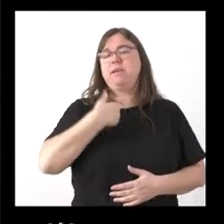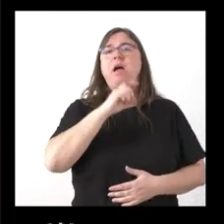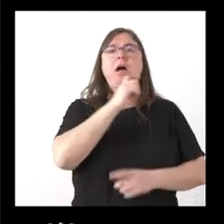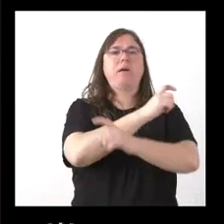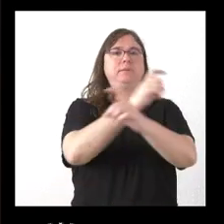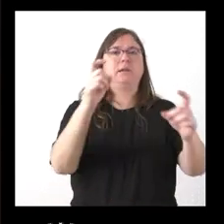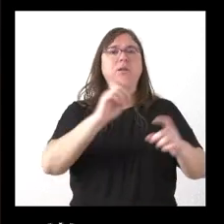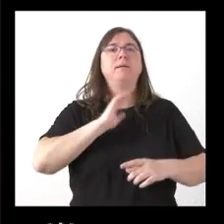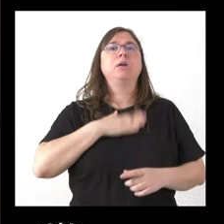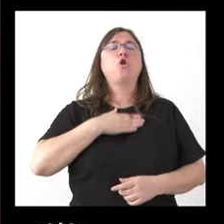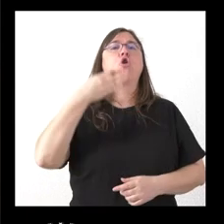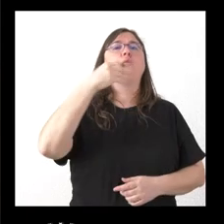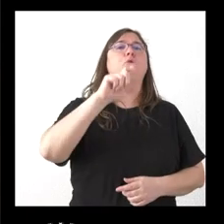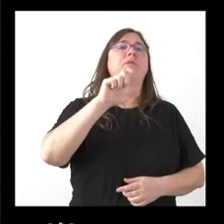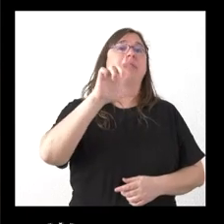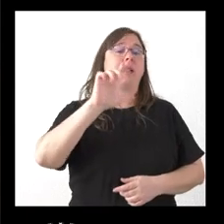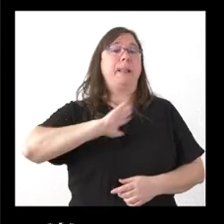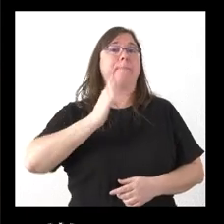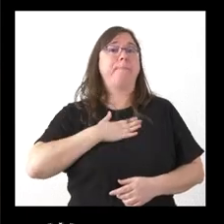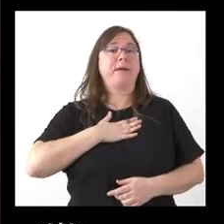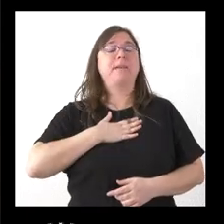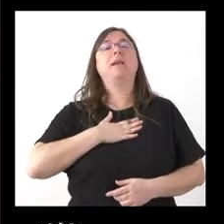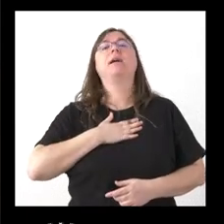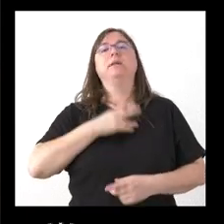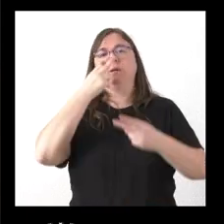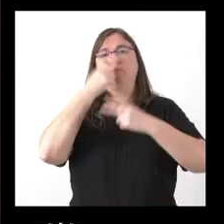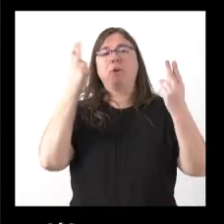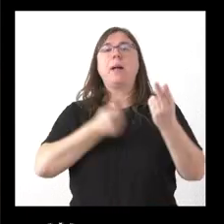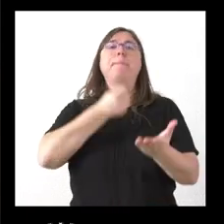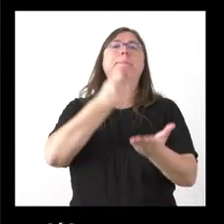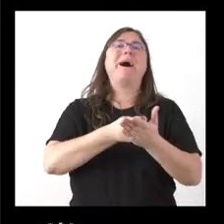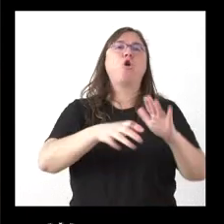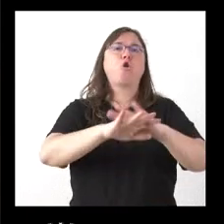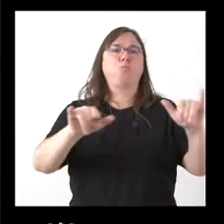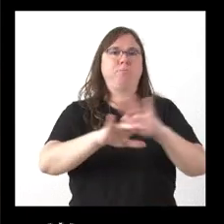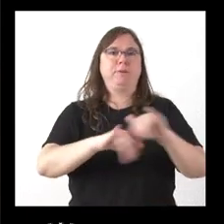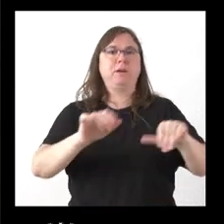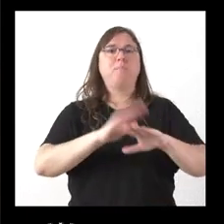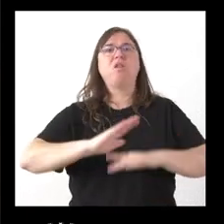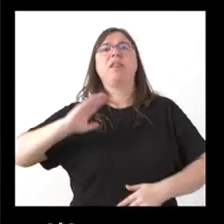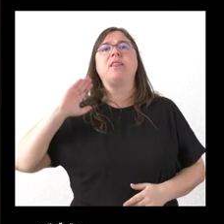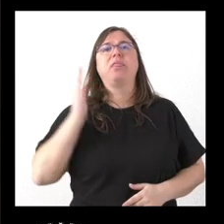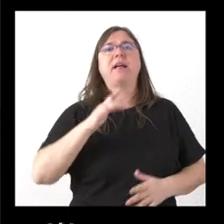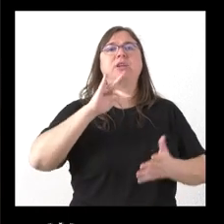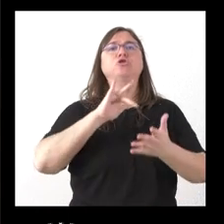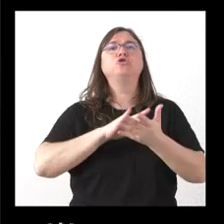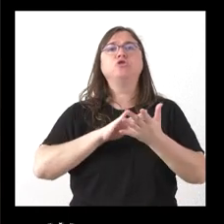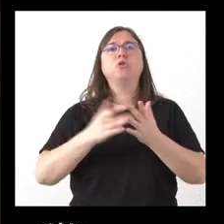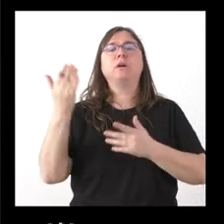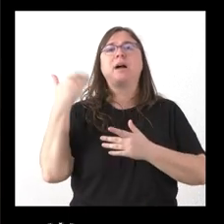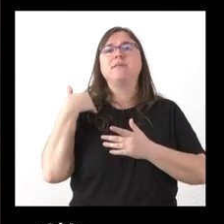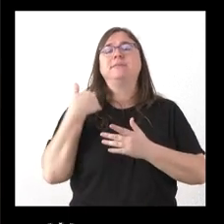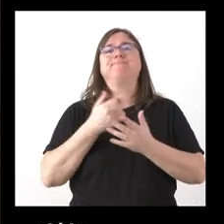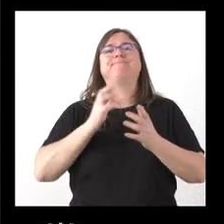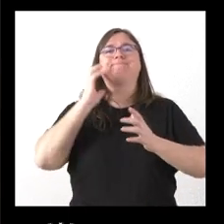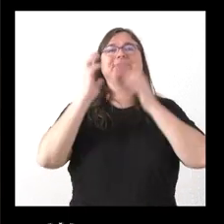en el boletín oficial de Castellón se publica la orden de pagos compensatorios por los daños producidos por luego las explotaciones en ganaderas